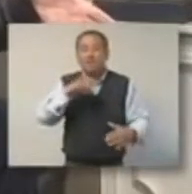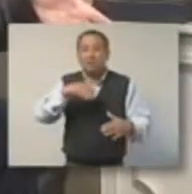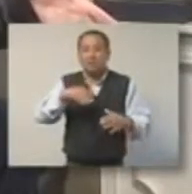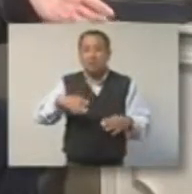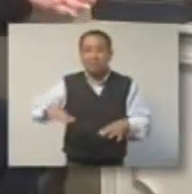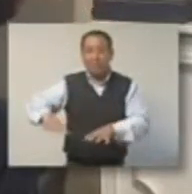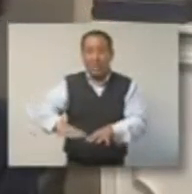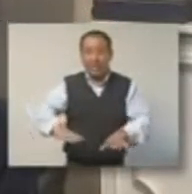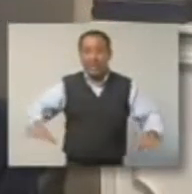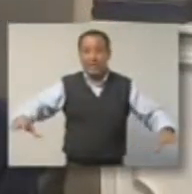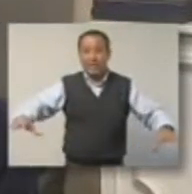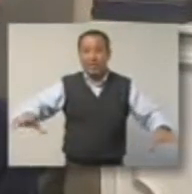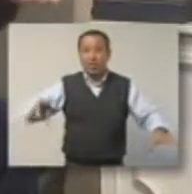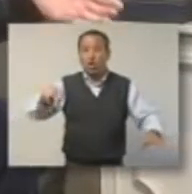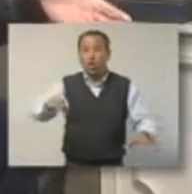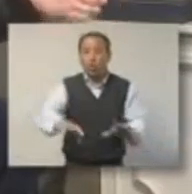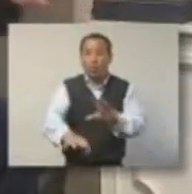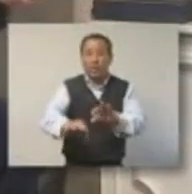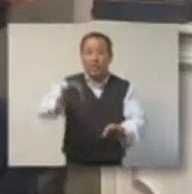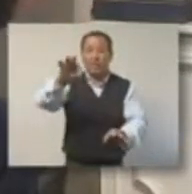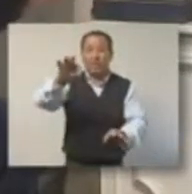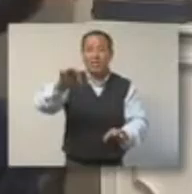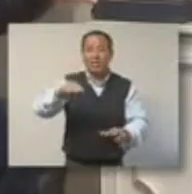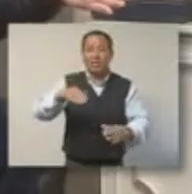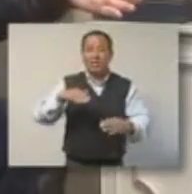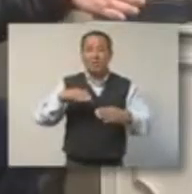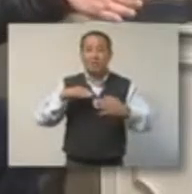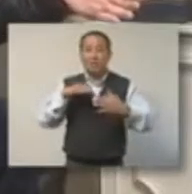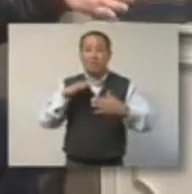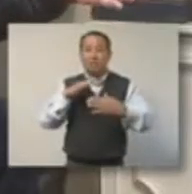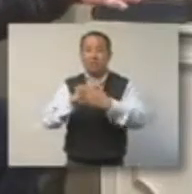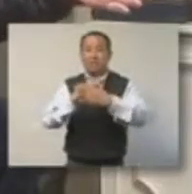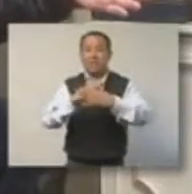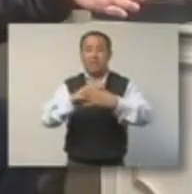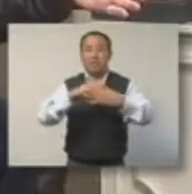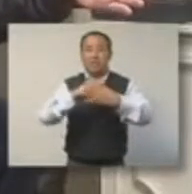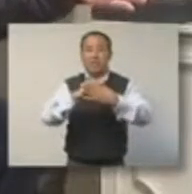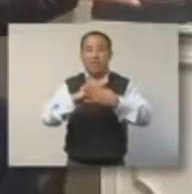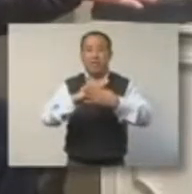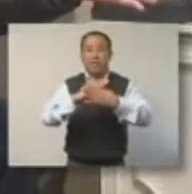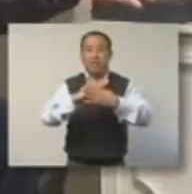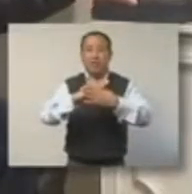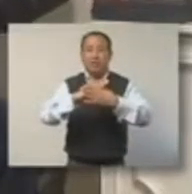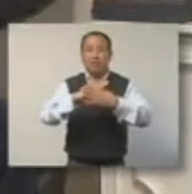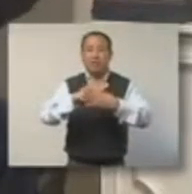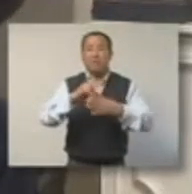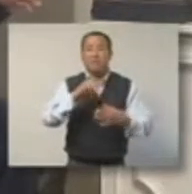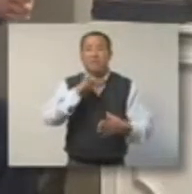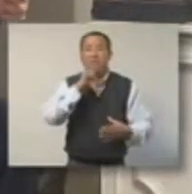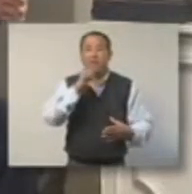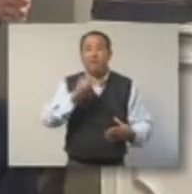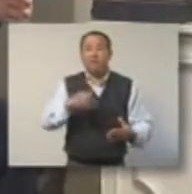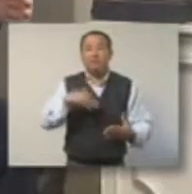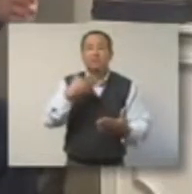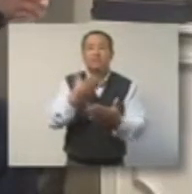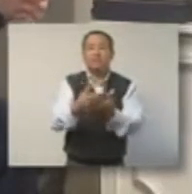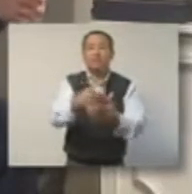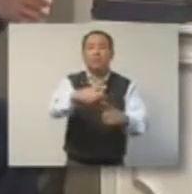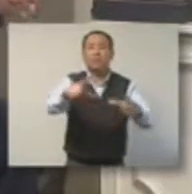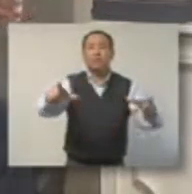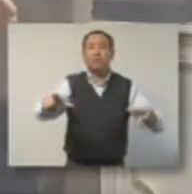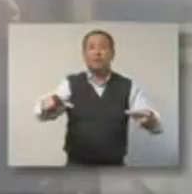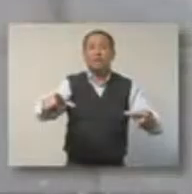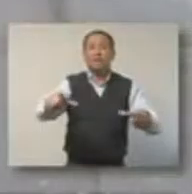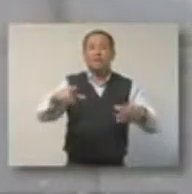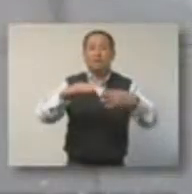pasar de una vereda a otra porque a veces te encuentras cosas como que llegas a una